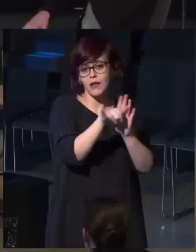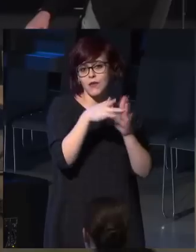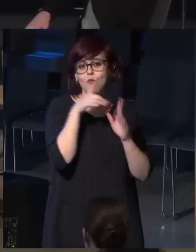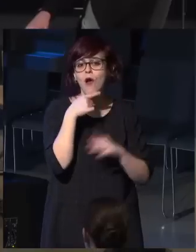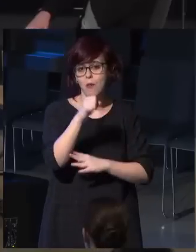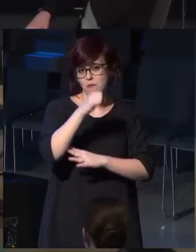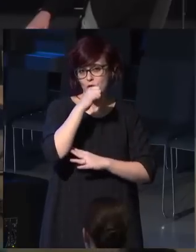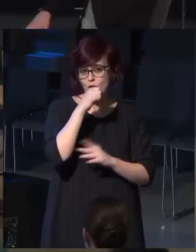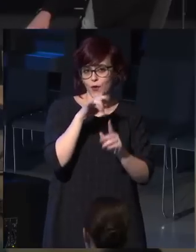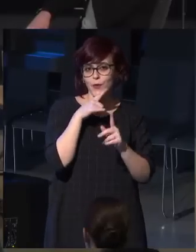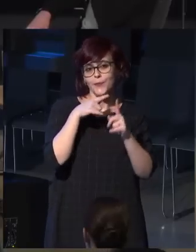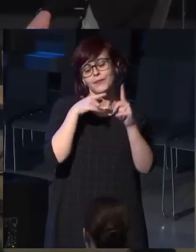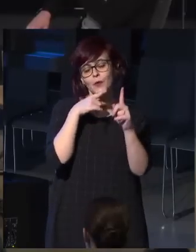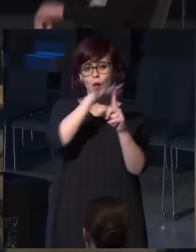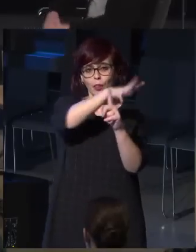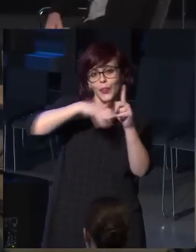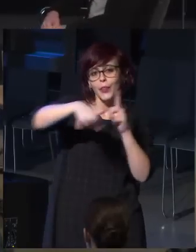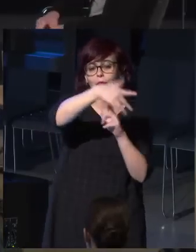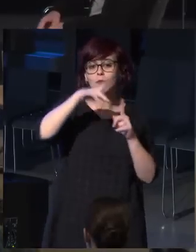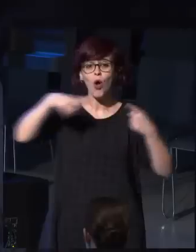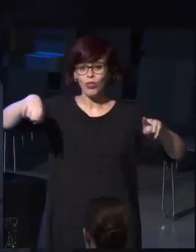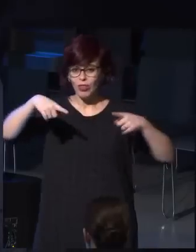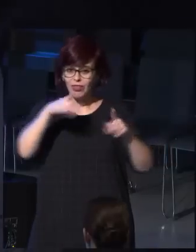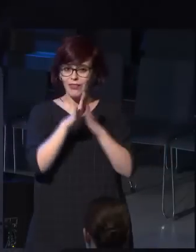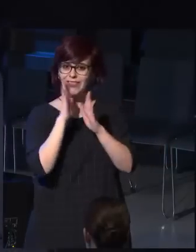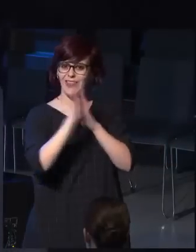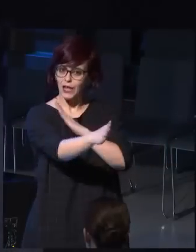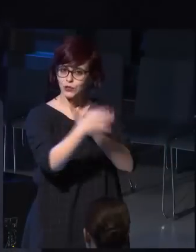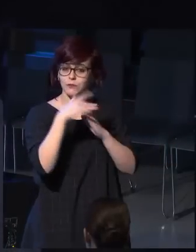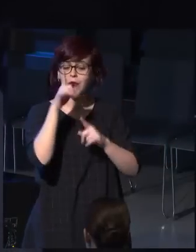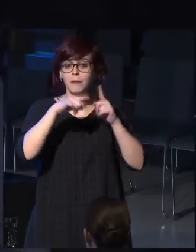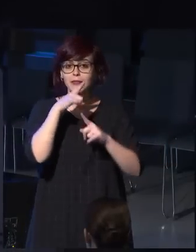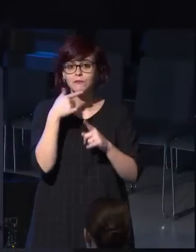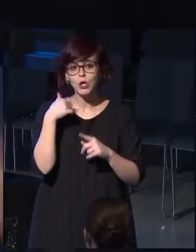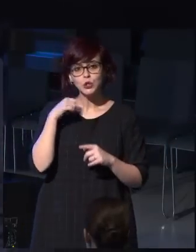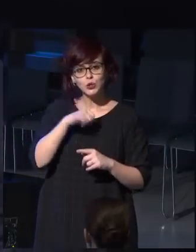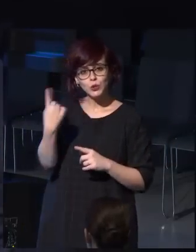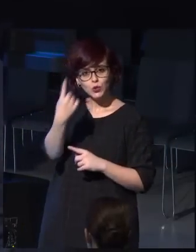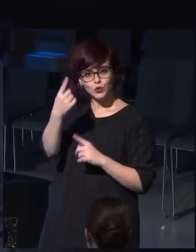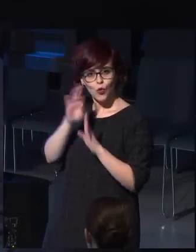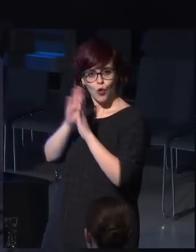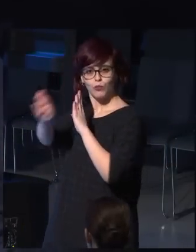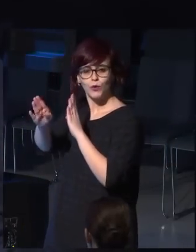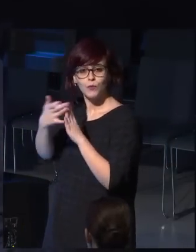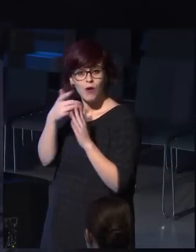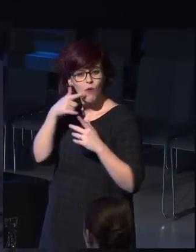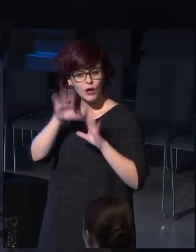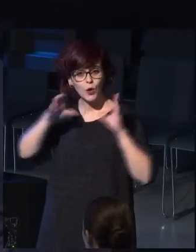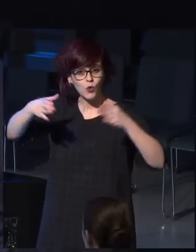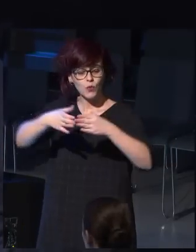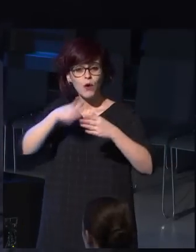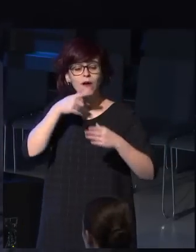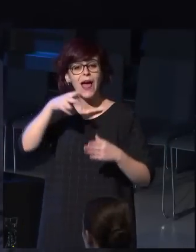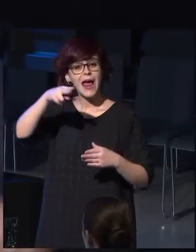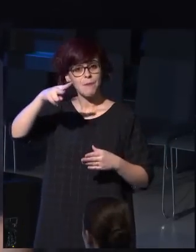es la gente lo que hace es tocar en directo y depende si viene el solo, se acerca o se separa, que en España hay un grupo que hace eso, que son los